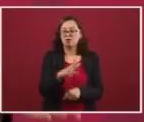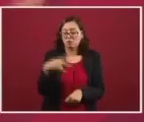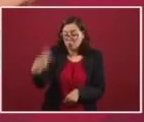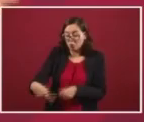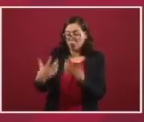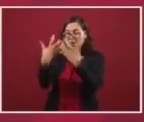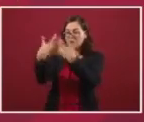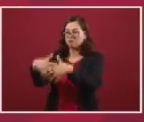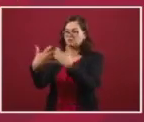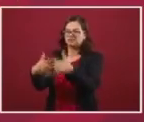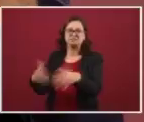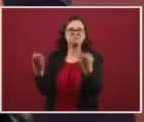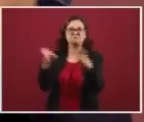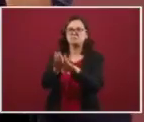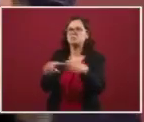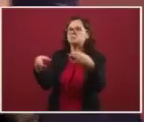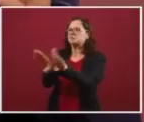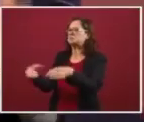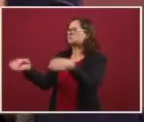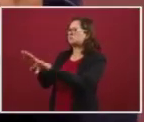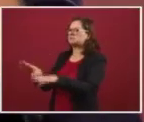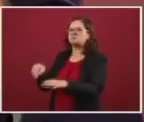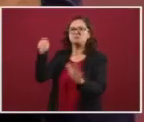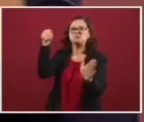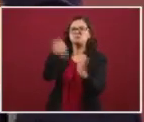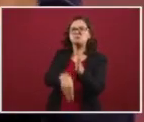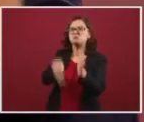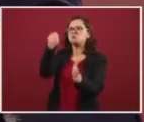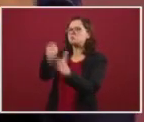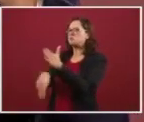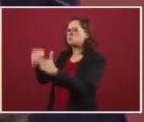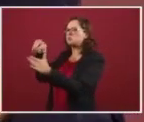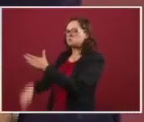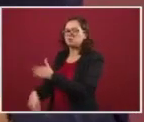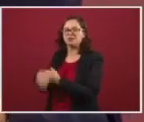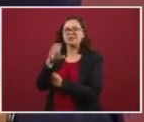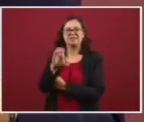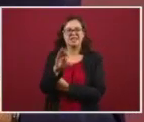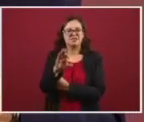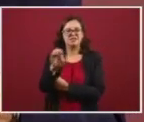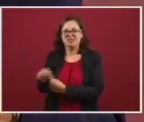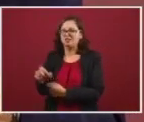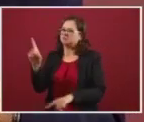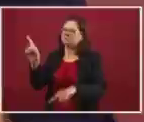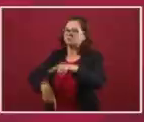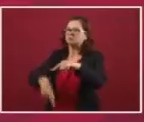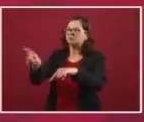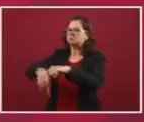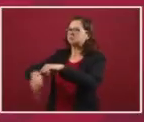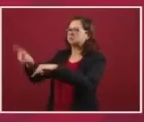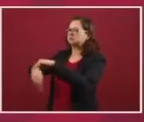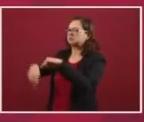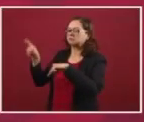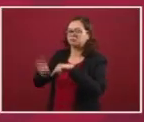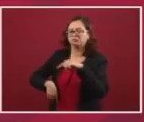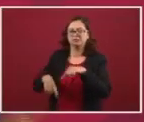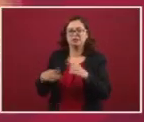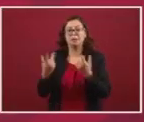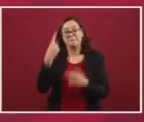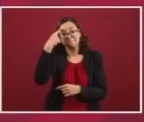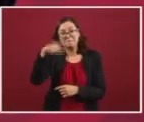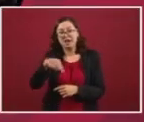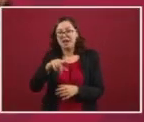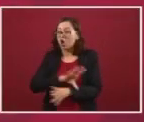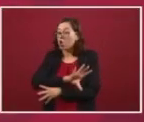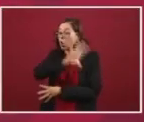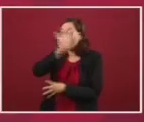Venían cerrando todas las plantas de generación de la Comisión Federal de Electricidad para entregar